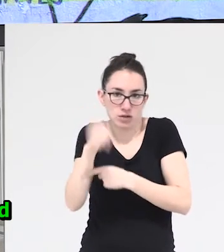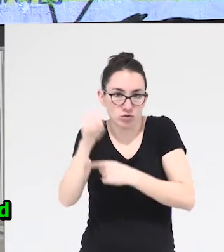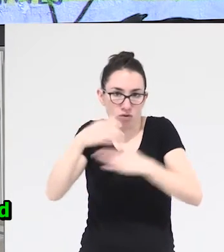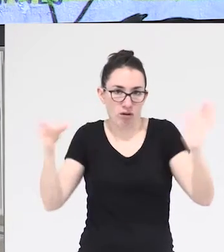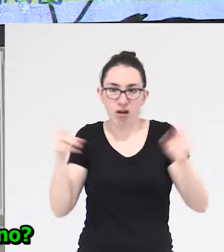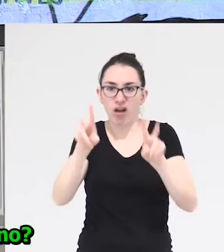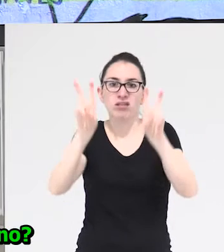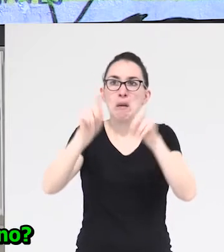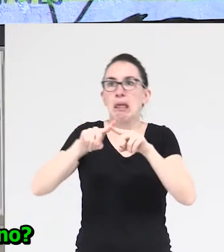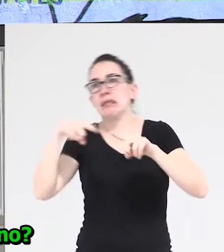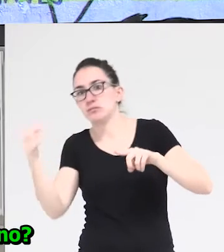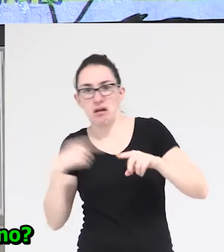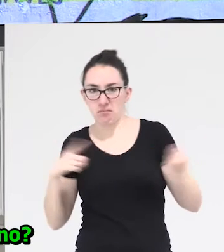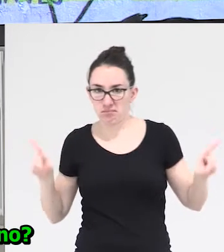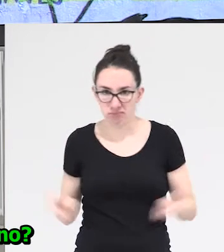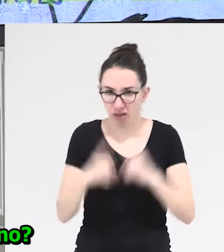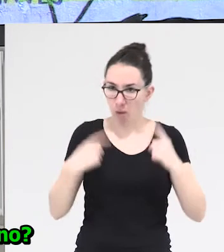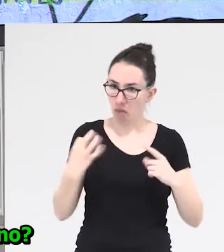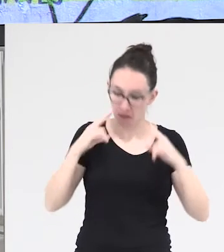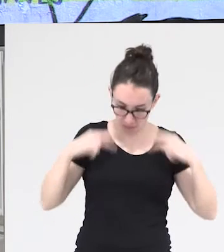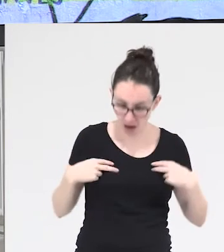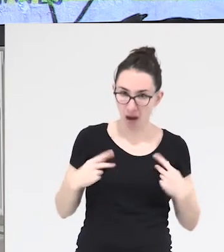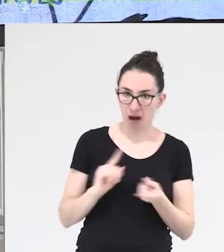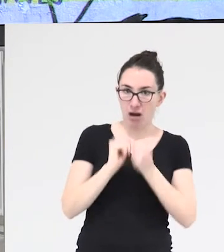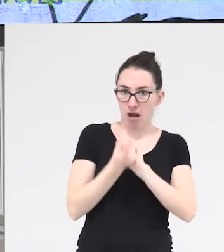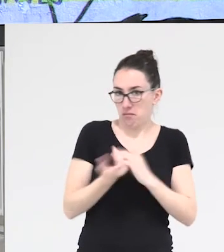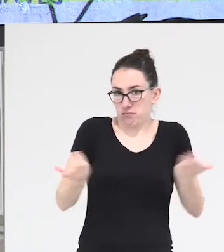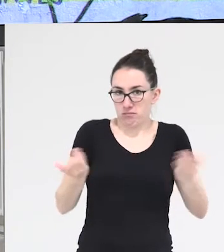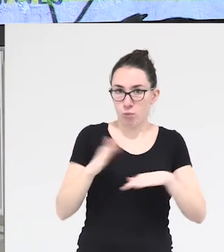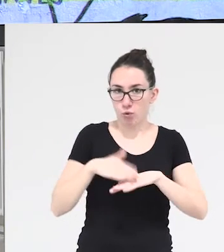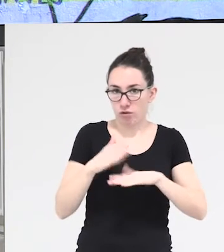paso de ese después, en el que tengo que modificarme o así, ¿no?